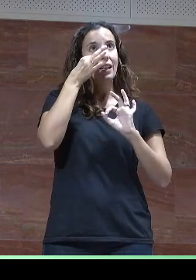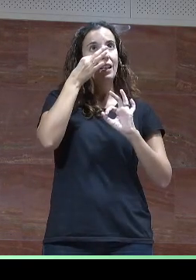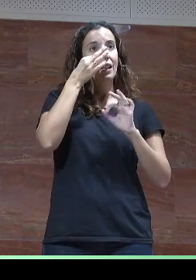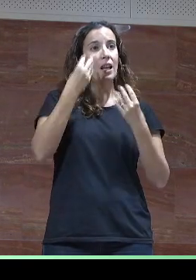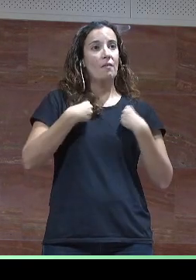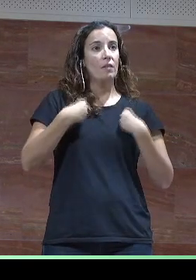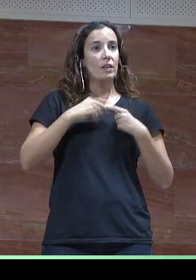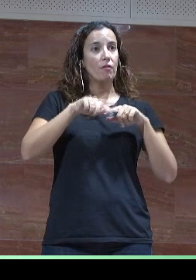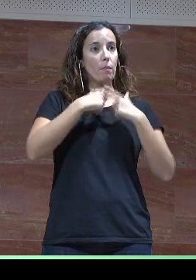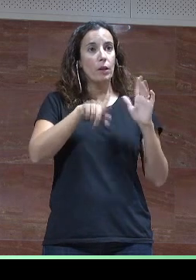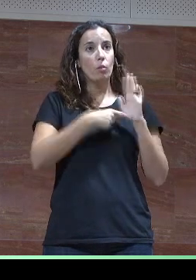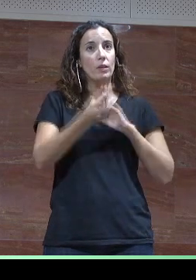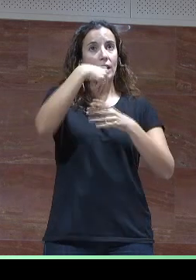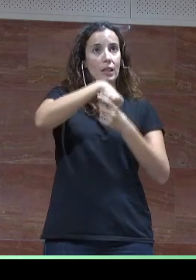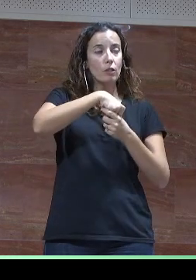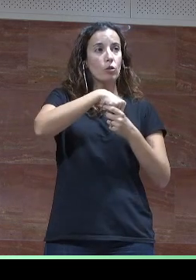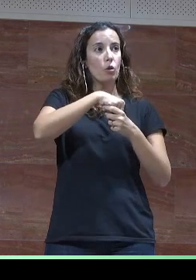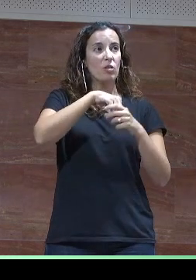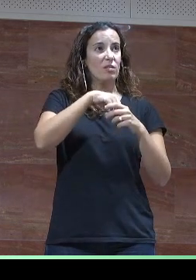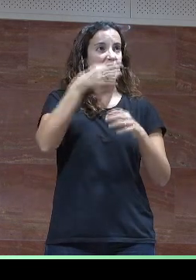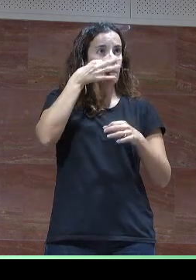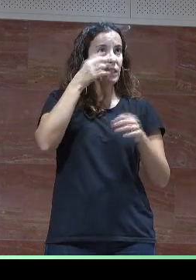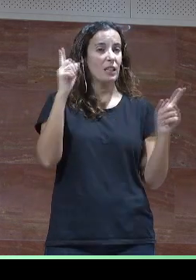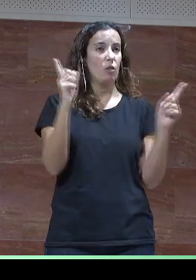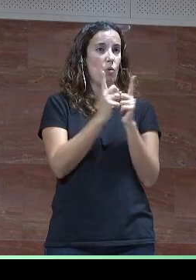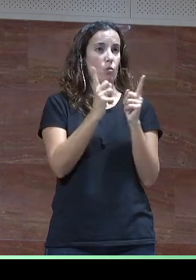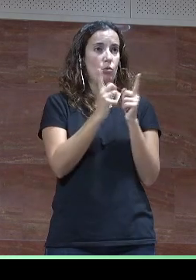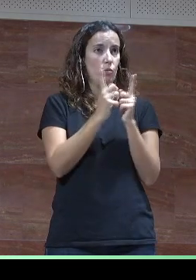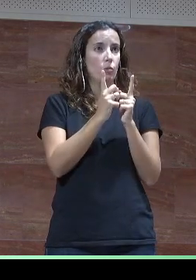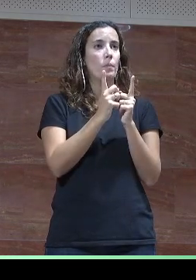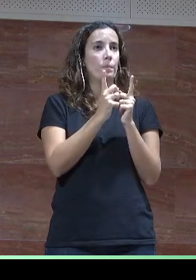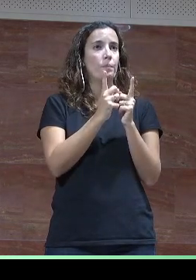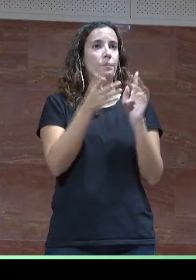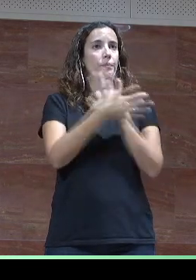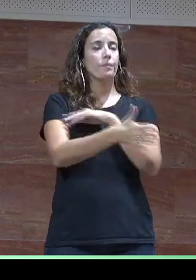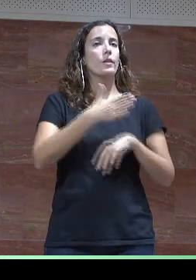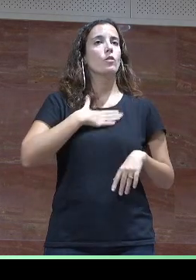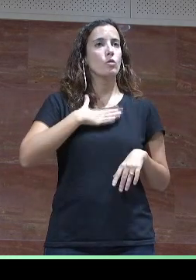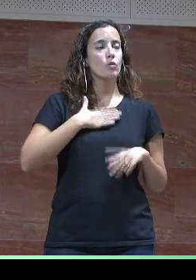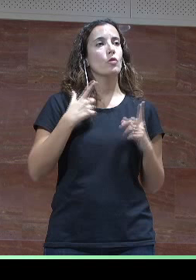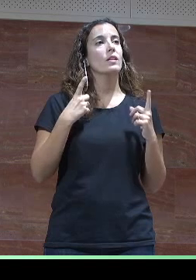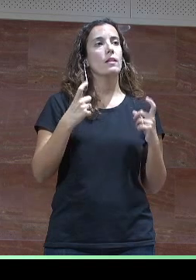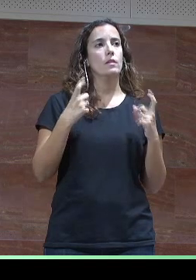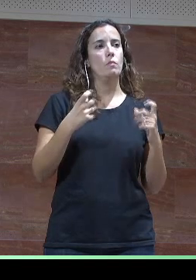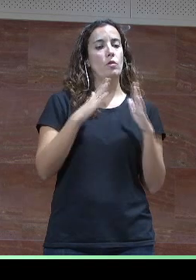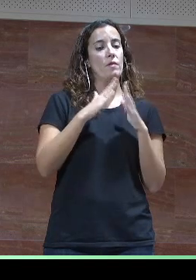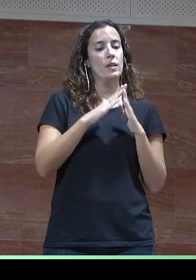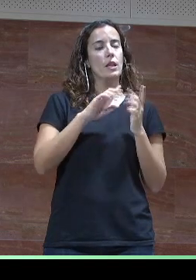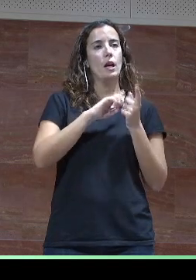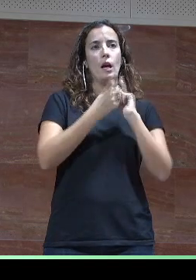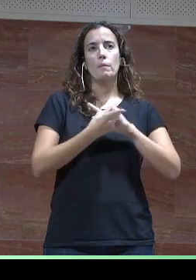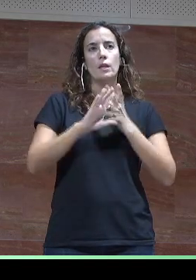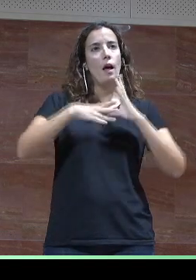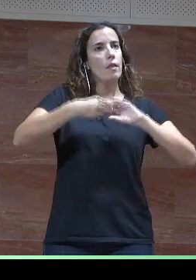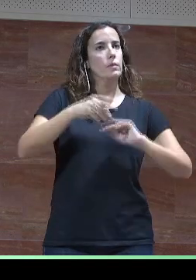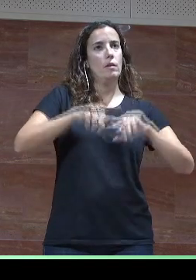trata solo de que las viviendas están diseñadas para familias, sino que nosotros mismos vamos a necesitar que esa vivienda vaya cambiando y adaptándose a